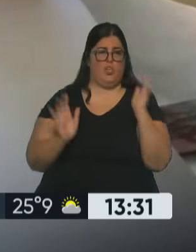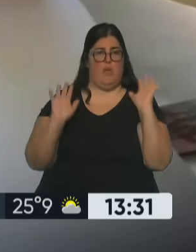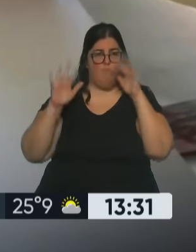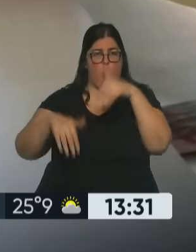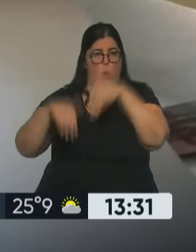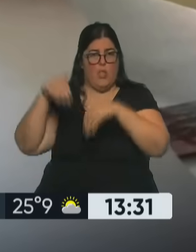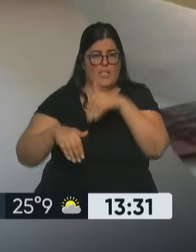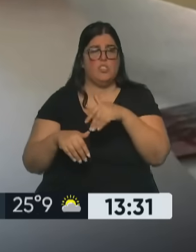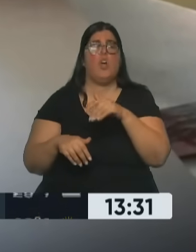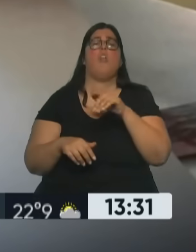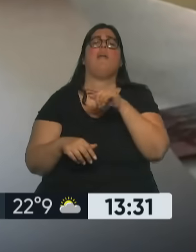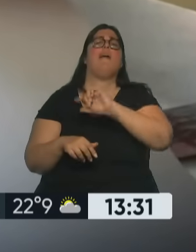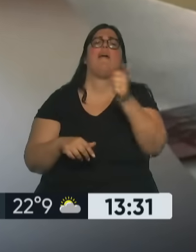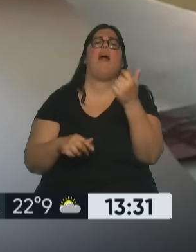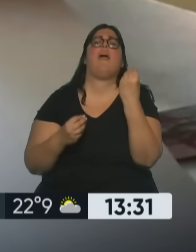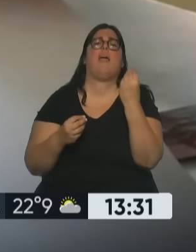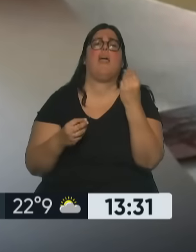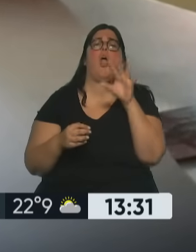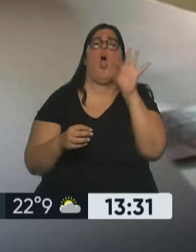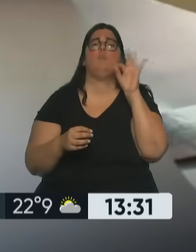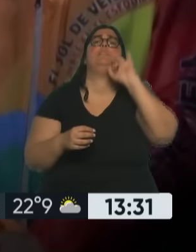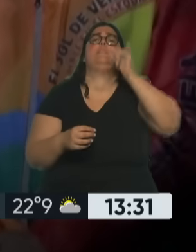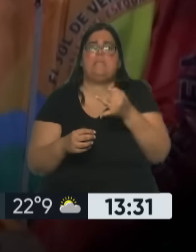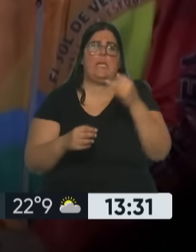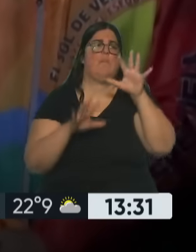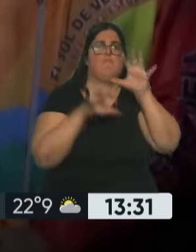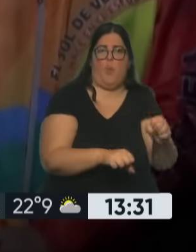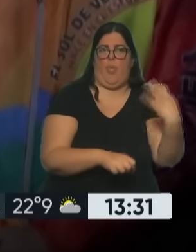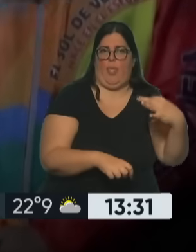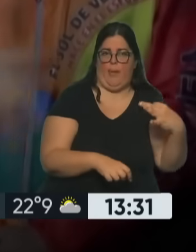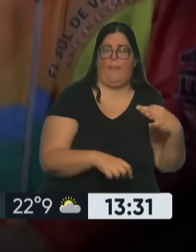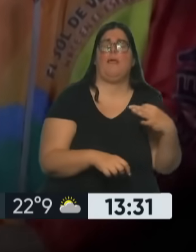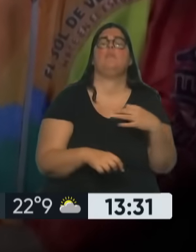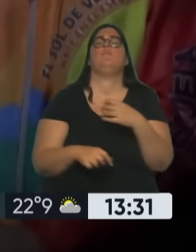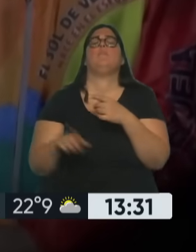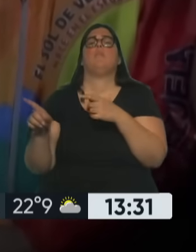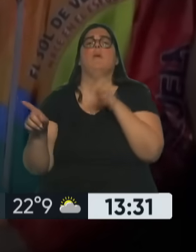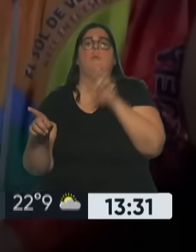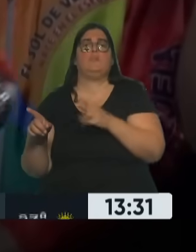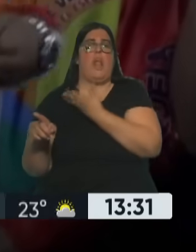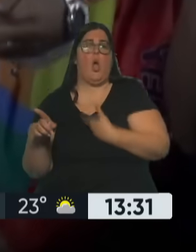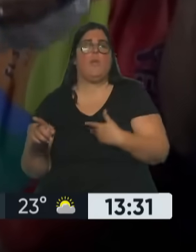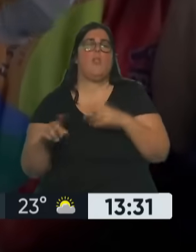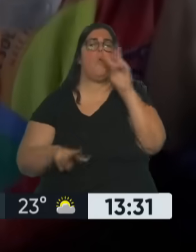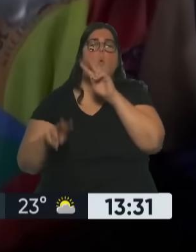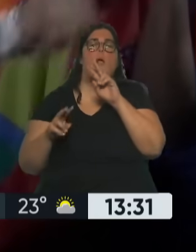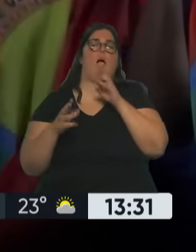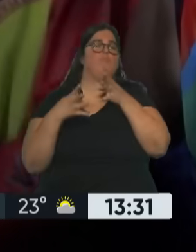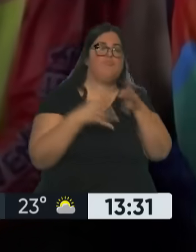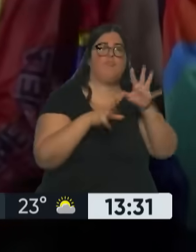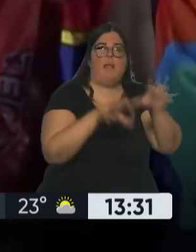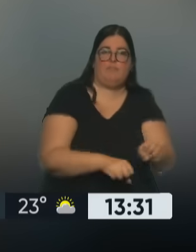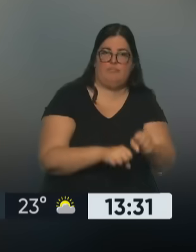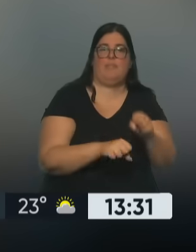en la que ganó ampliamente el sí. Ahora, como parte de su ofensiva para recuperar el Esequibo, el gobierno